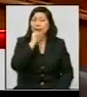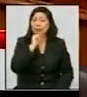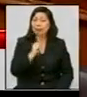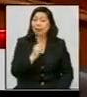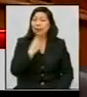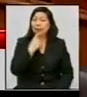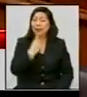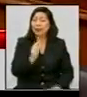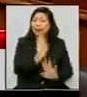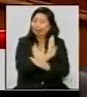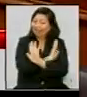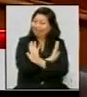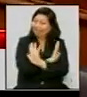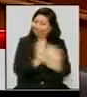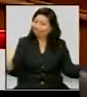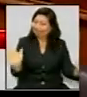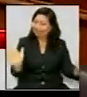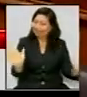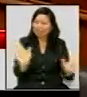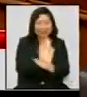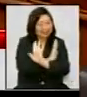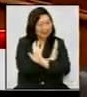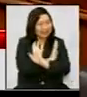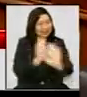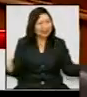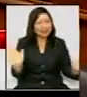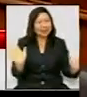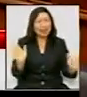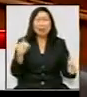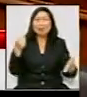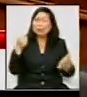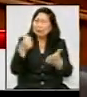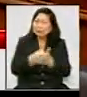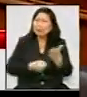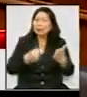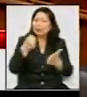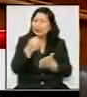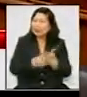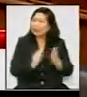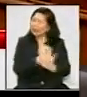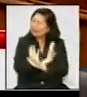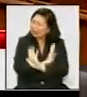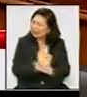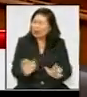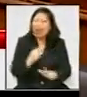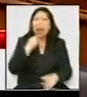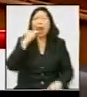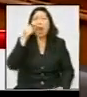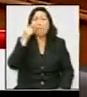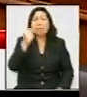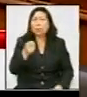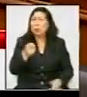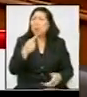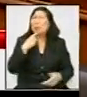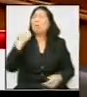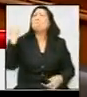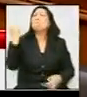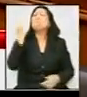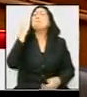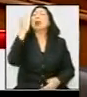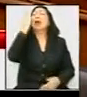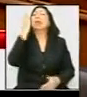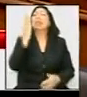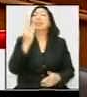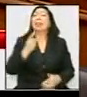le dice basta ya a la impunidad, basta ya al abuso de poder. En esa